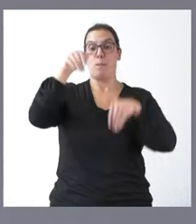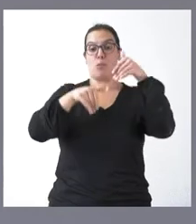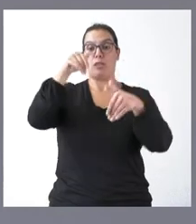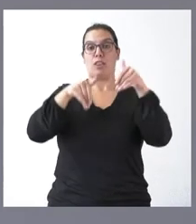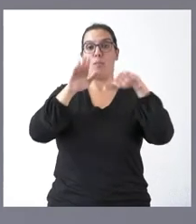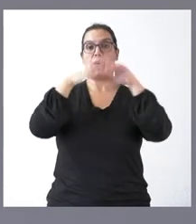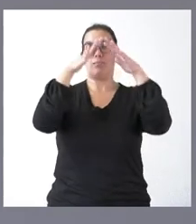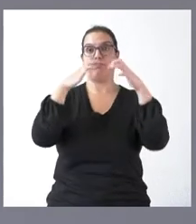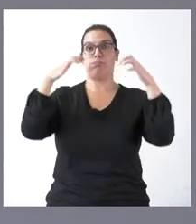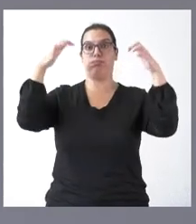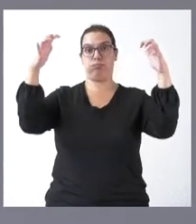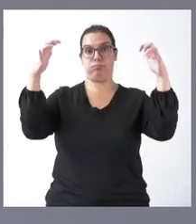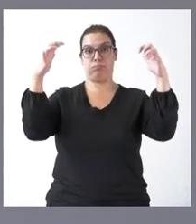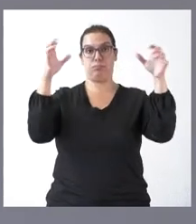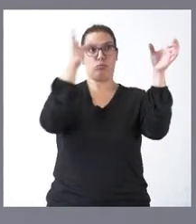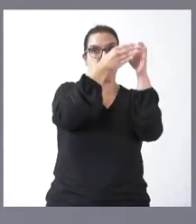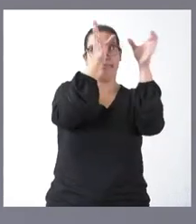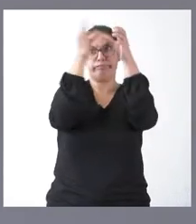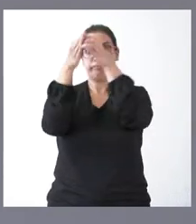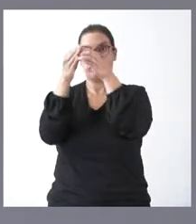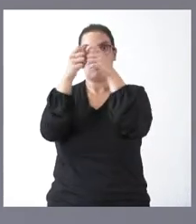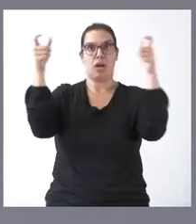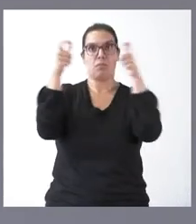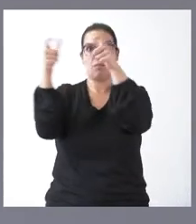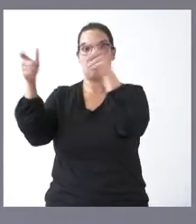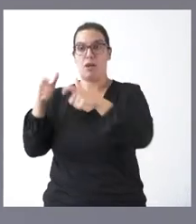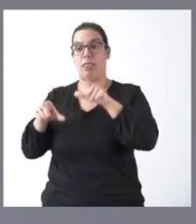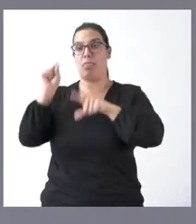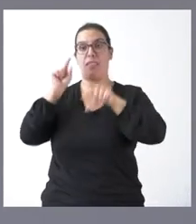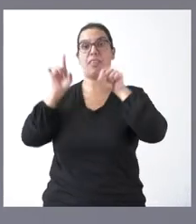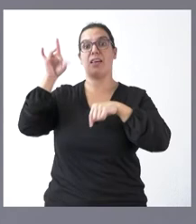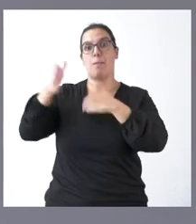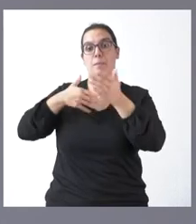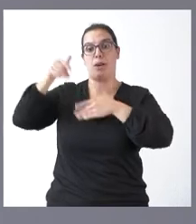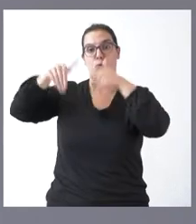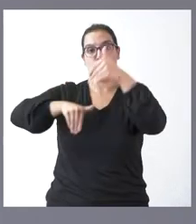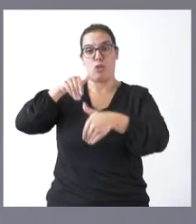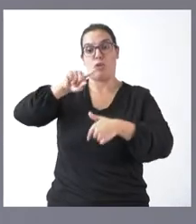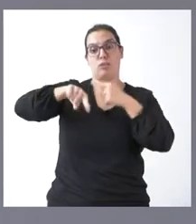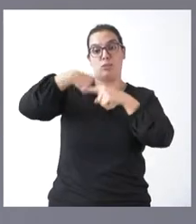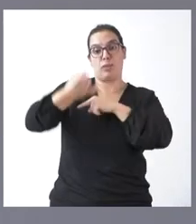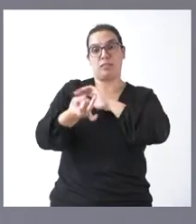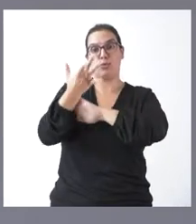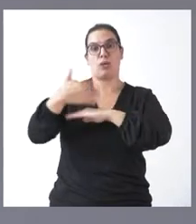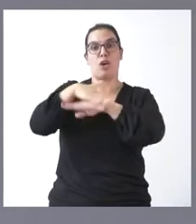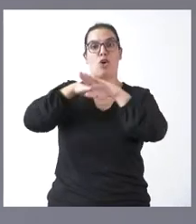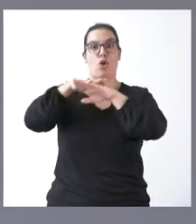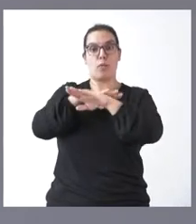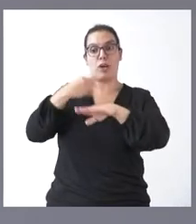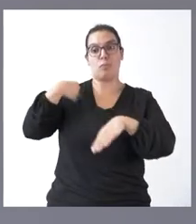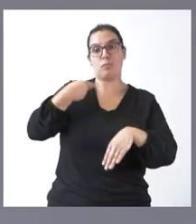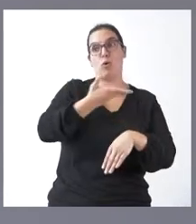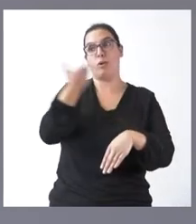Y ese parlamento es el que decidieron las personas de Castilla y león y de ahí ha surgido Un gobierno que es el gobierno que quieren las personas de